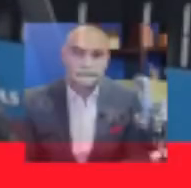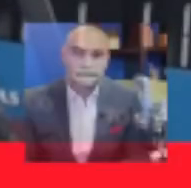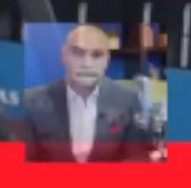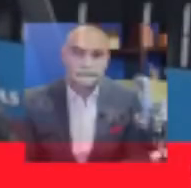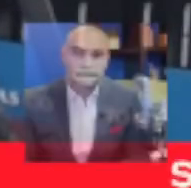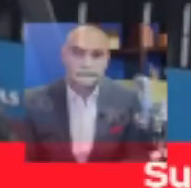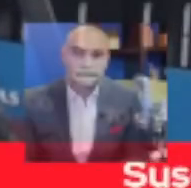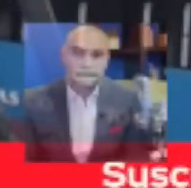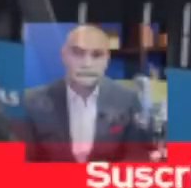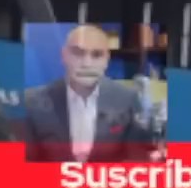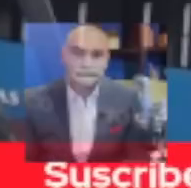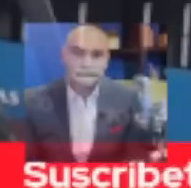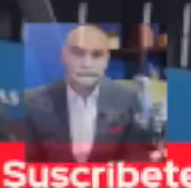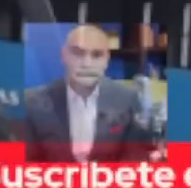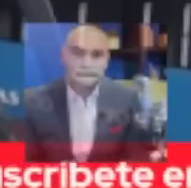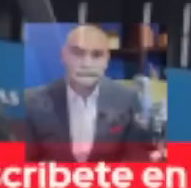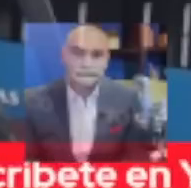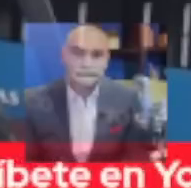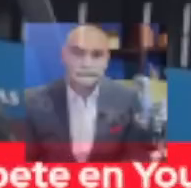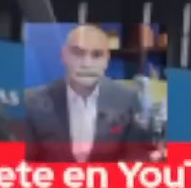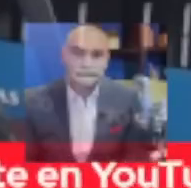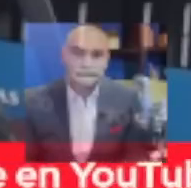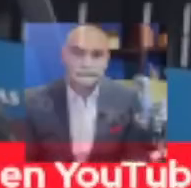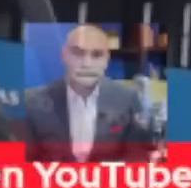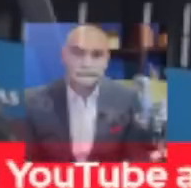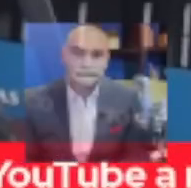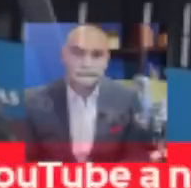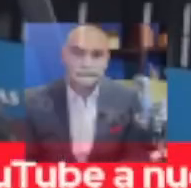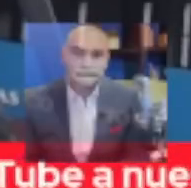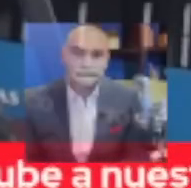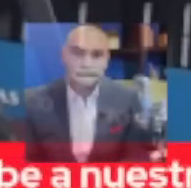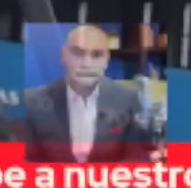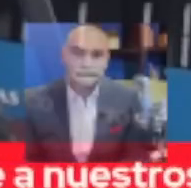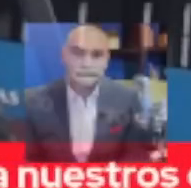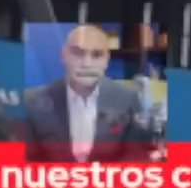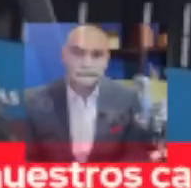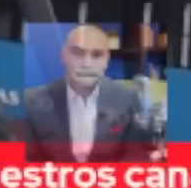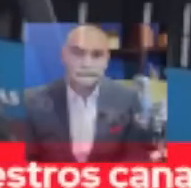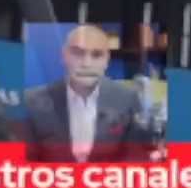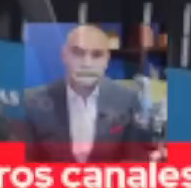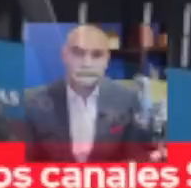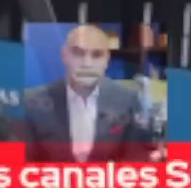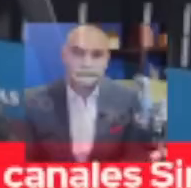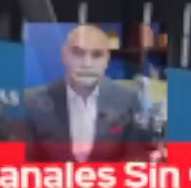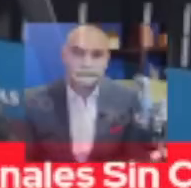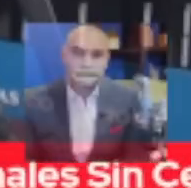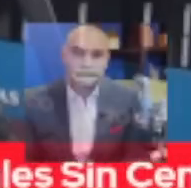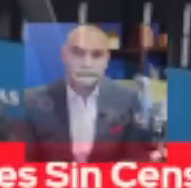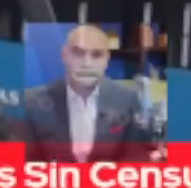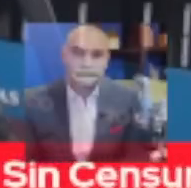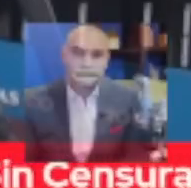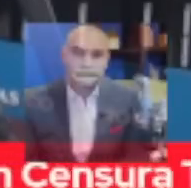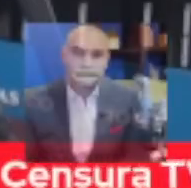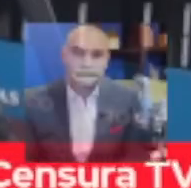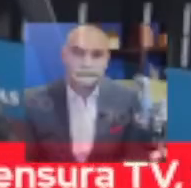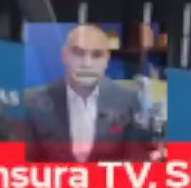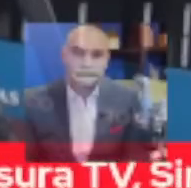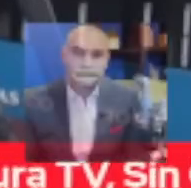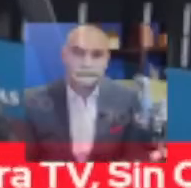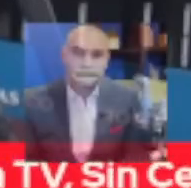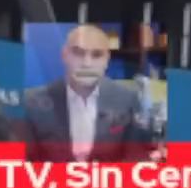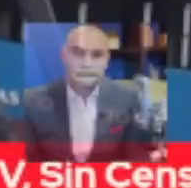qué es lo más ridículo de todo? Que los medios de comunicación de la derecha no han salido a decir ni